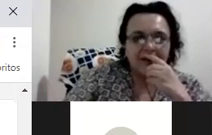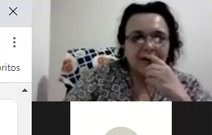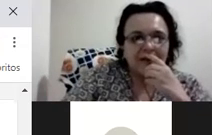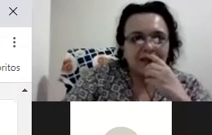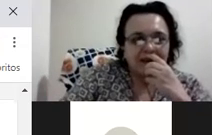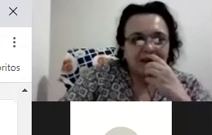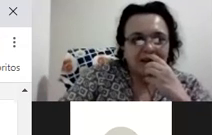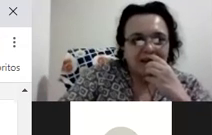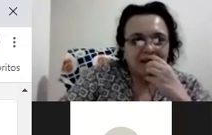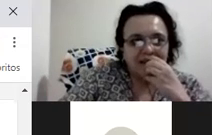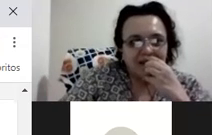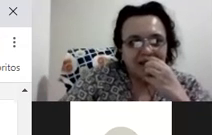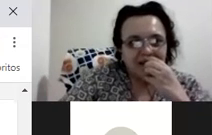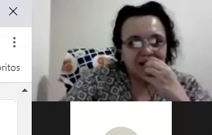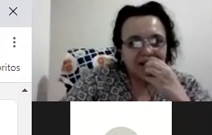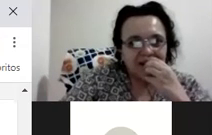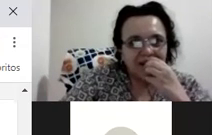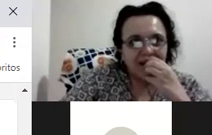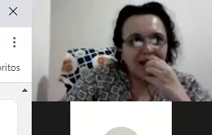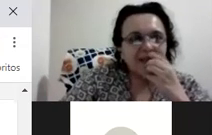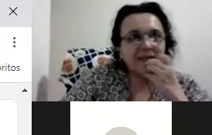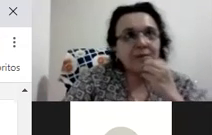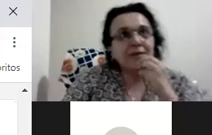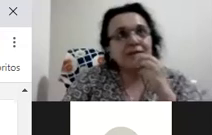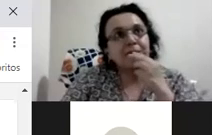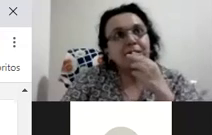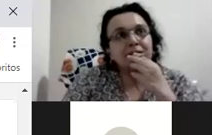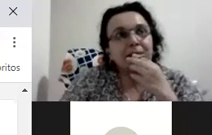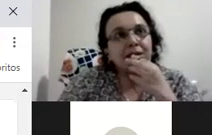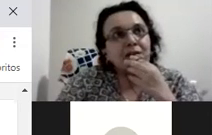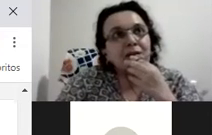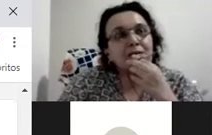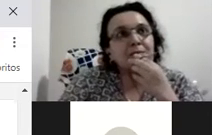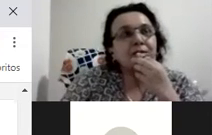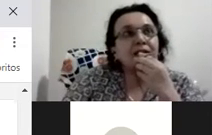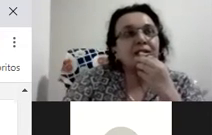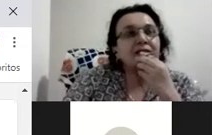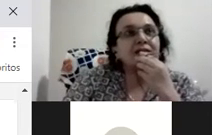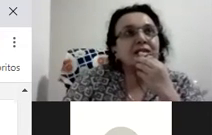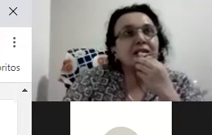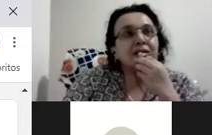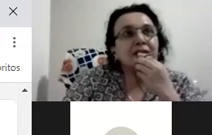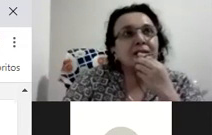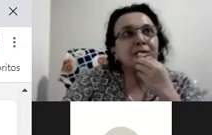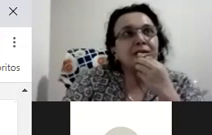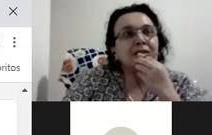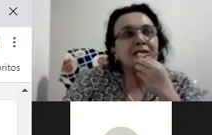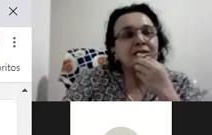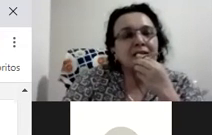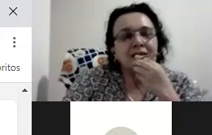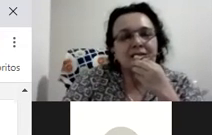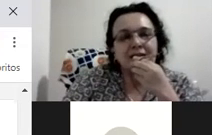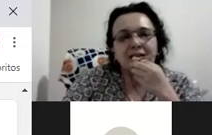de soledad, que son palabras que a veces uno no las entiende. Ah, sí, pero ese más que todo porque es porque